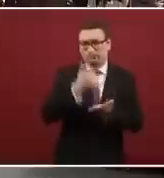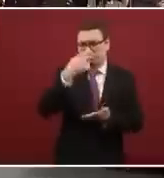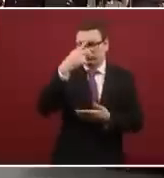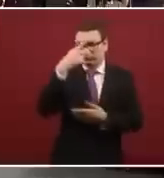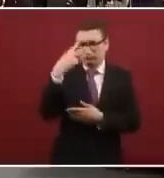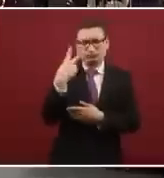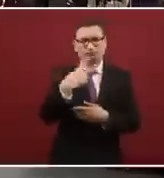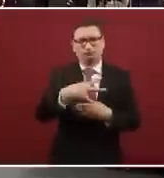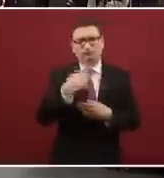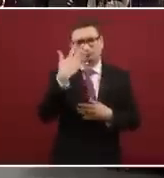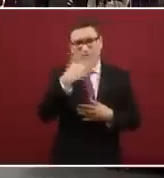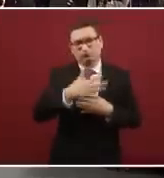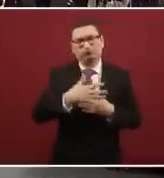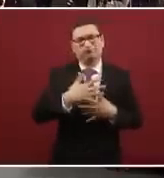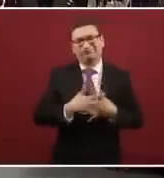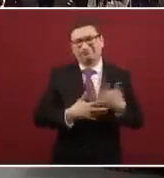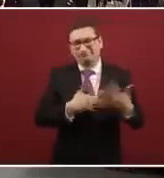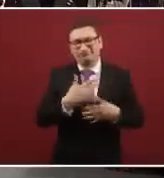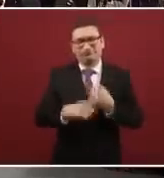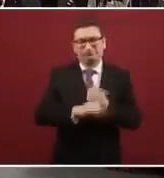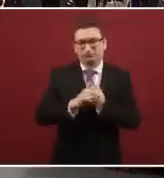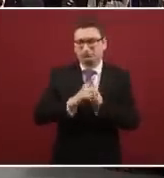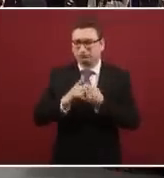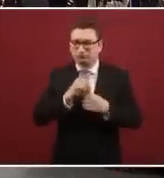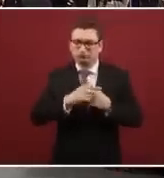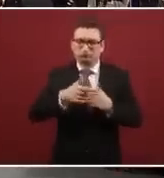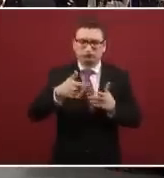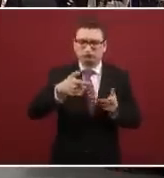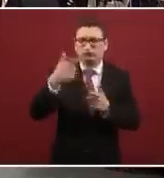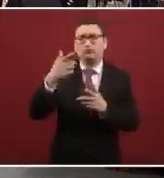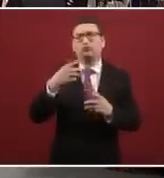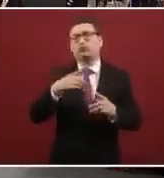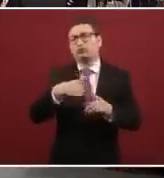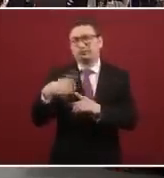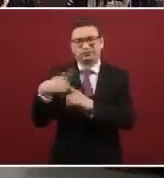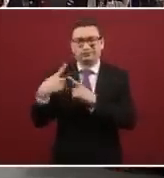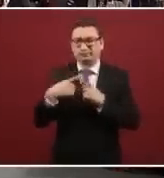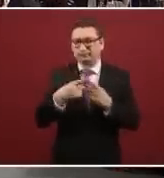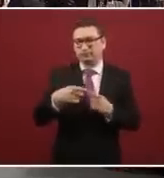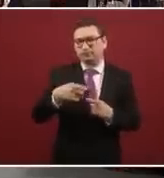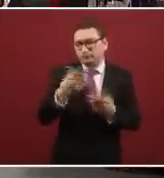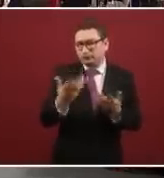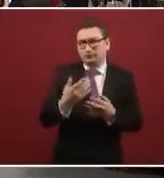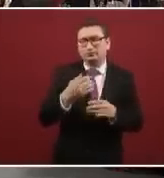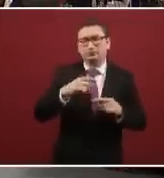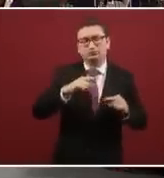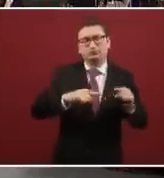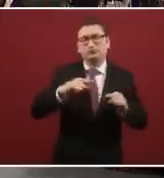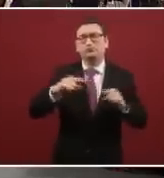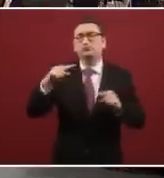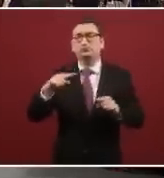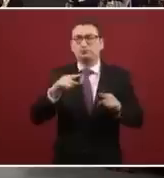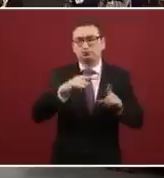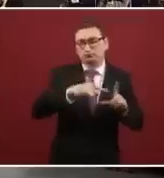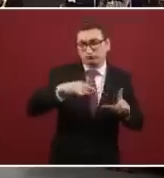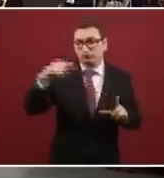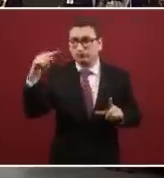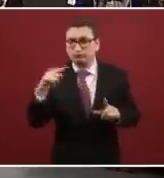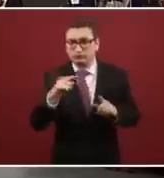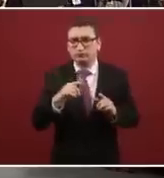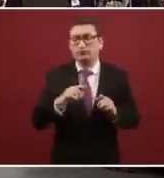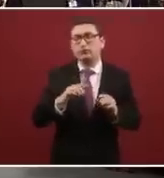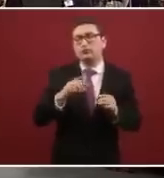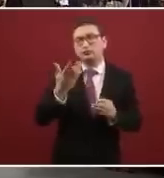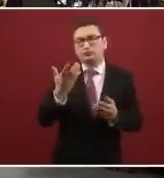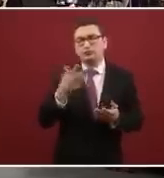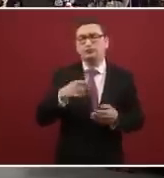las últimas semanas ha habido un incremento. No sé qué reporte le ha dado la jefa de gobierno, Claudia